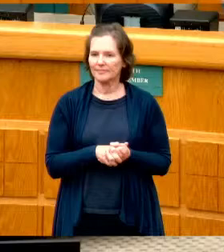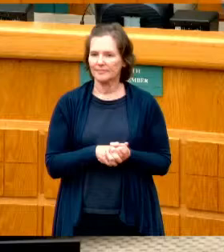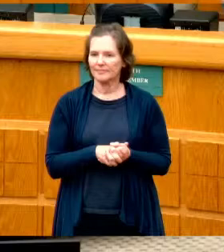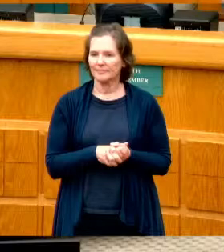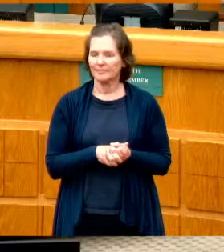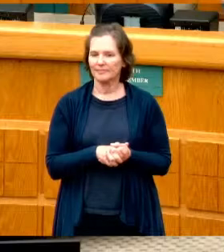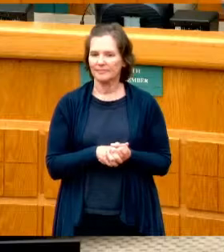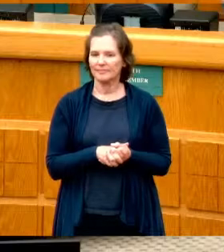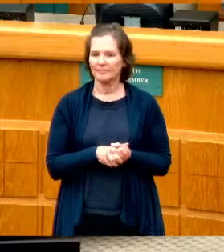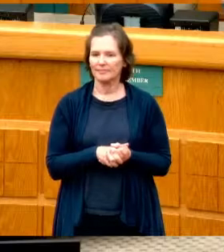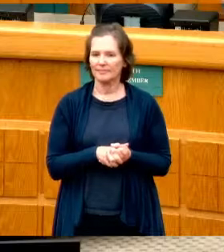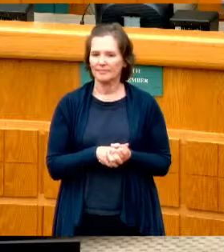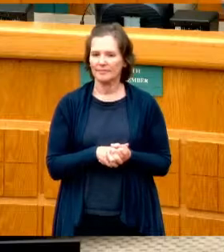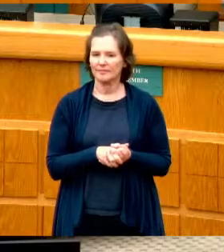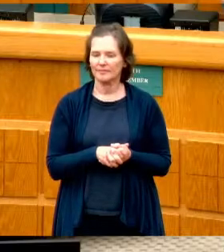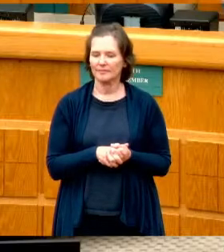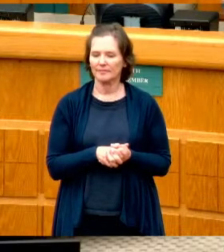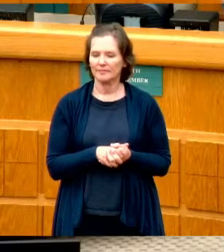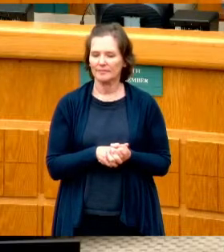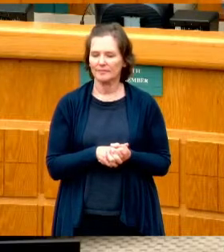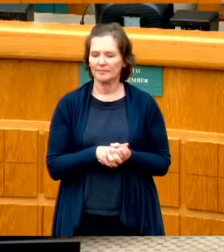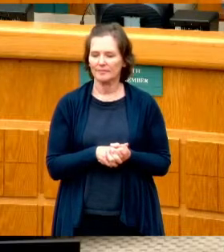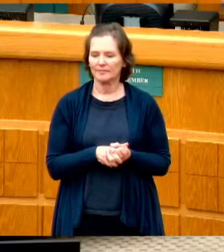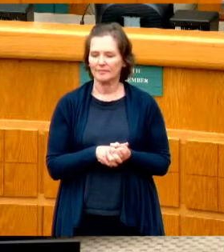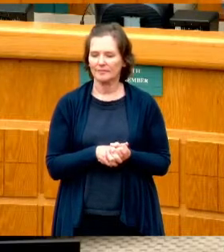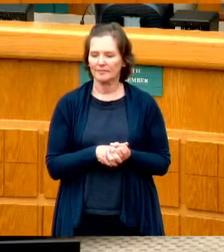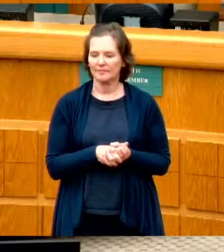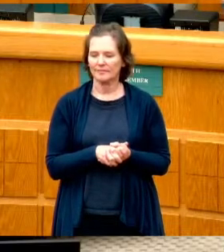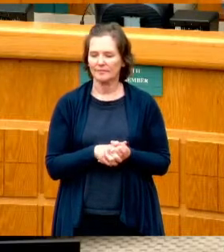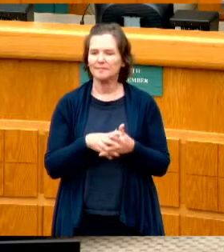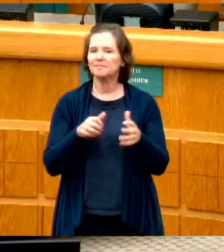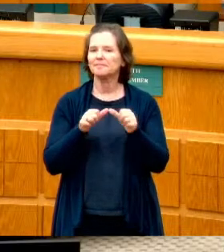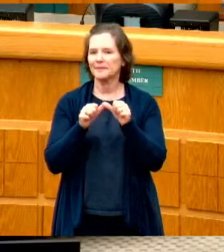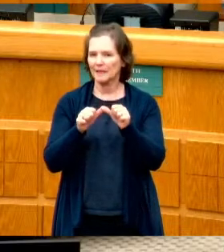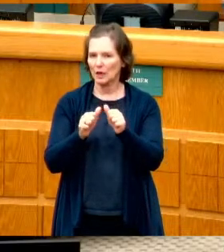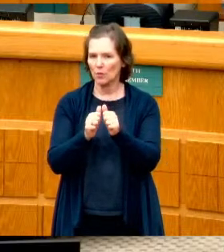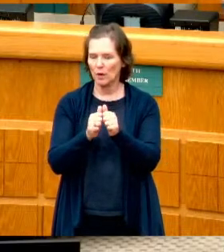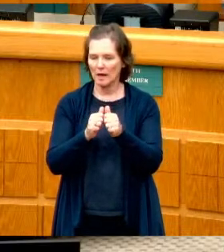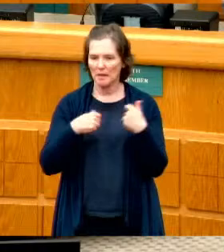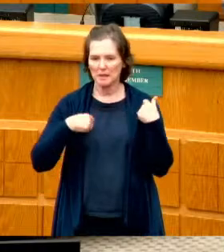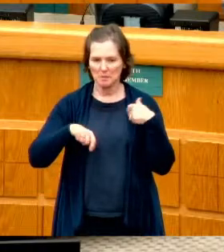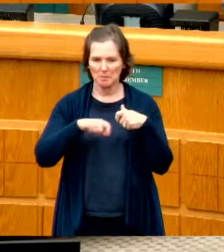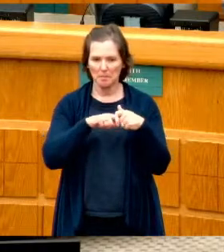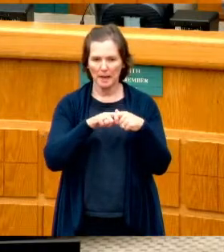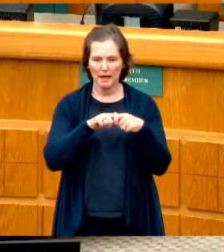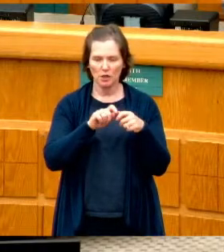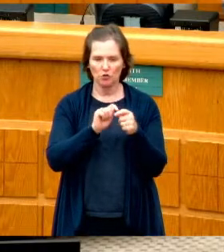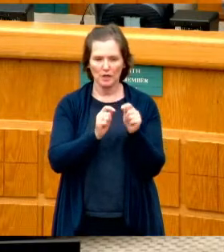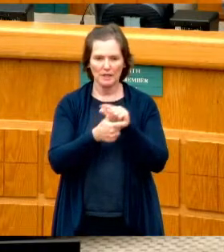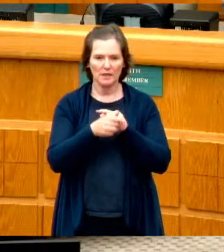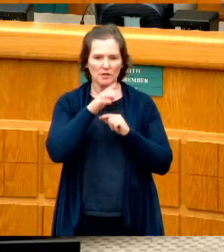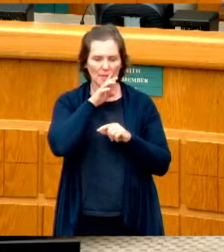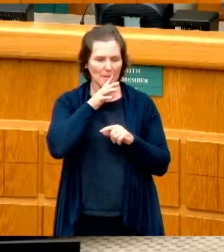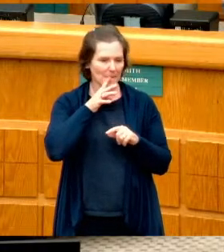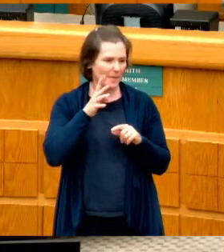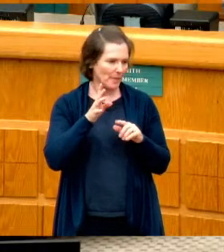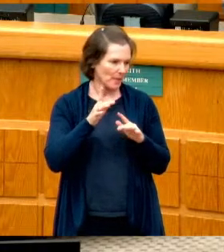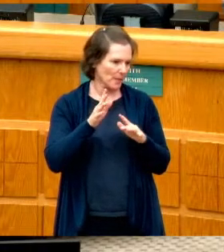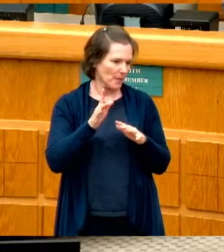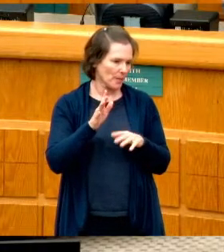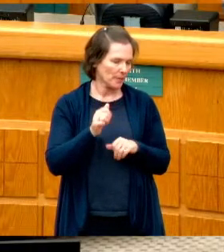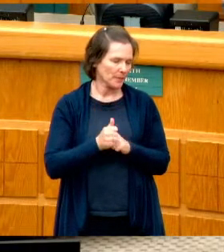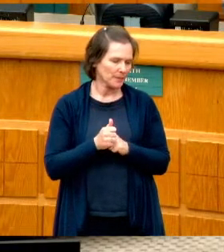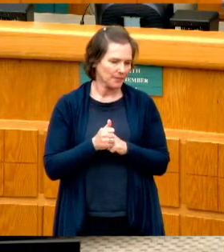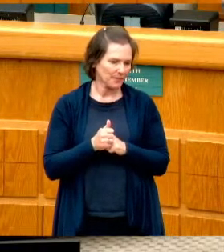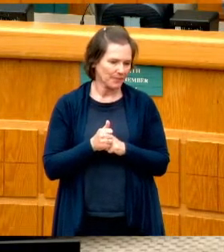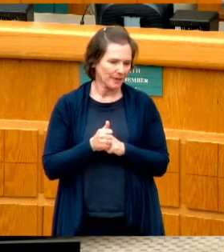mundo, incluyendo los Estados Unidos. Se cree que esta variante está asociada con mayor riesgo de muerte. La B1351, de